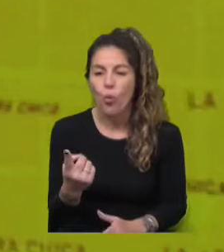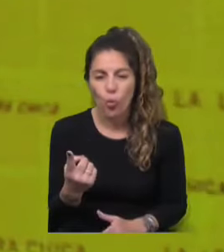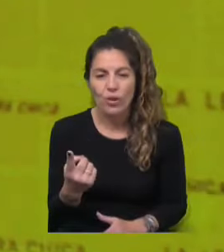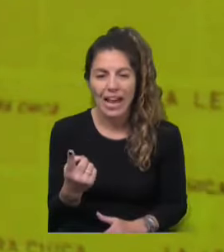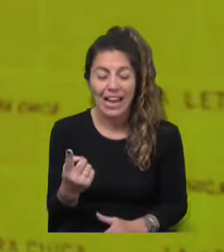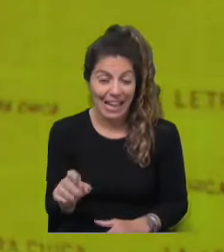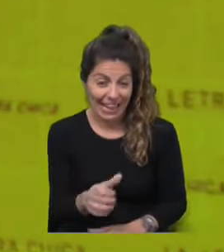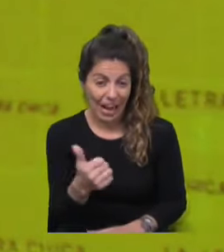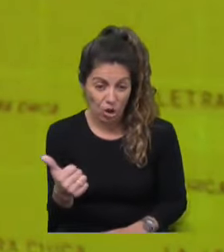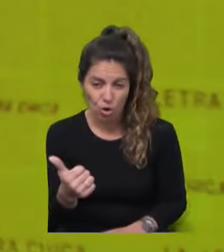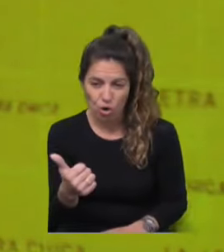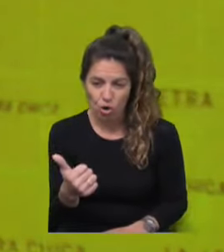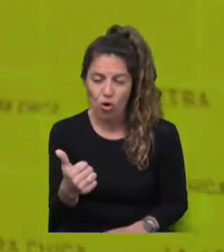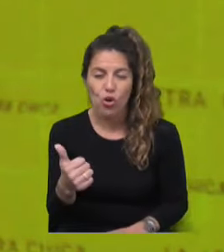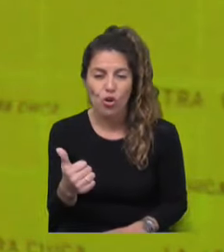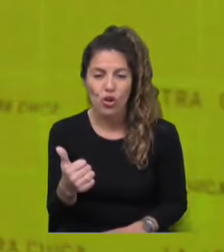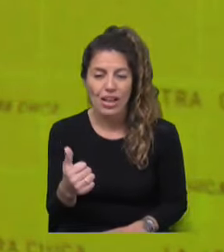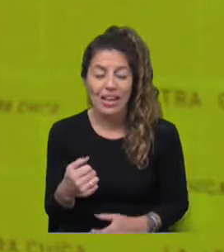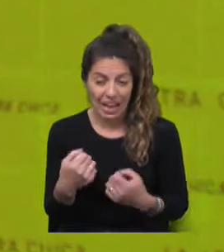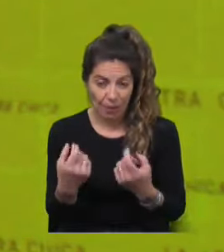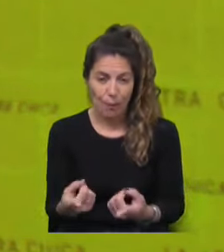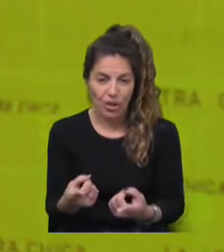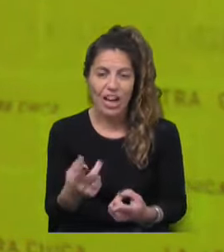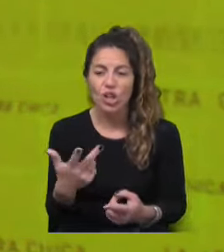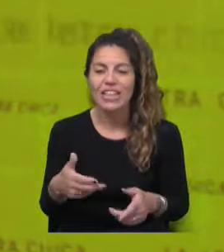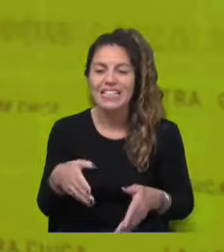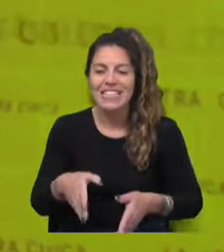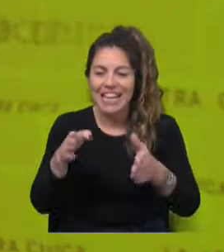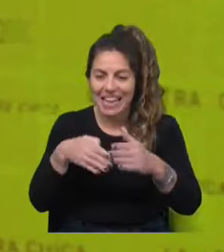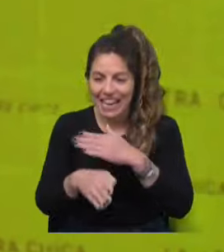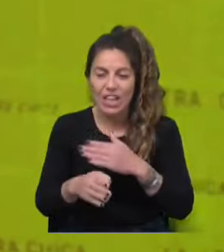que termina ganando finalmente hoy en día, la que va a poner los tres escáneres, una empresa norteamericana.